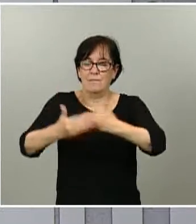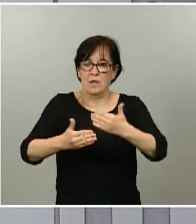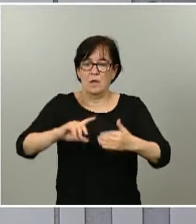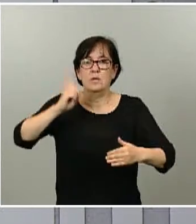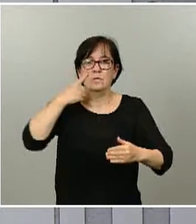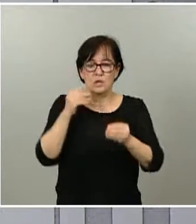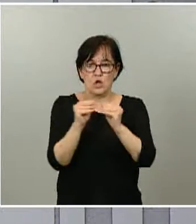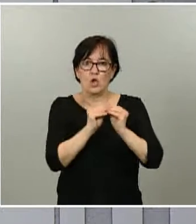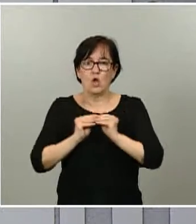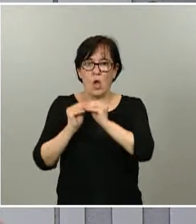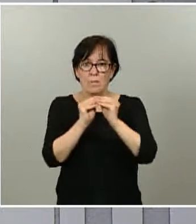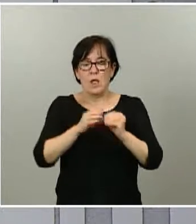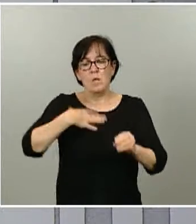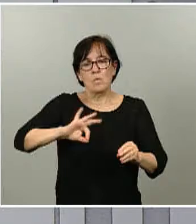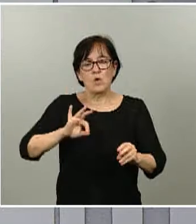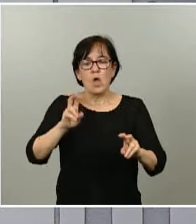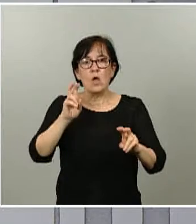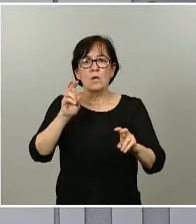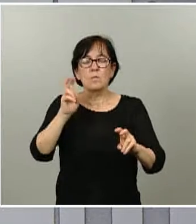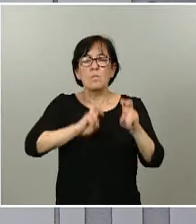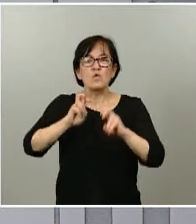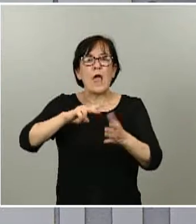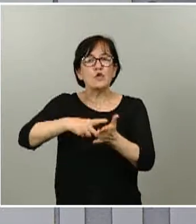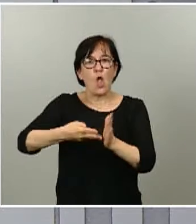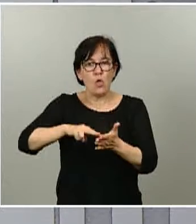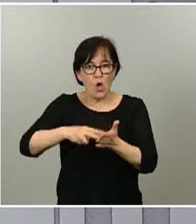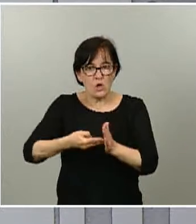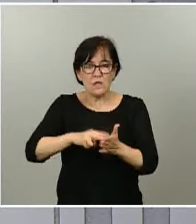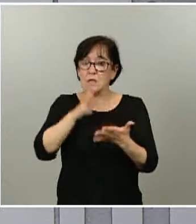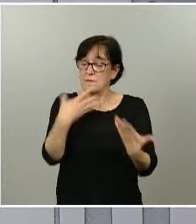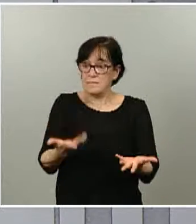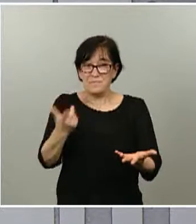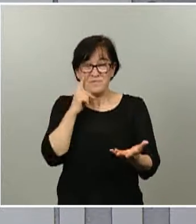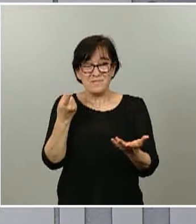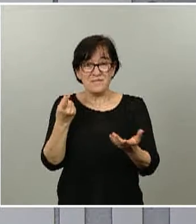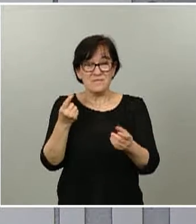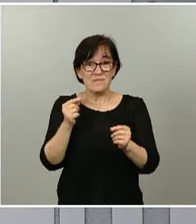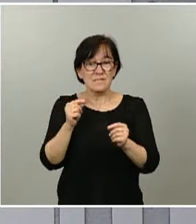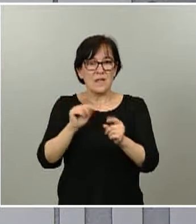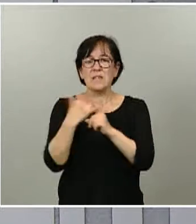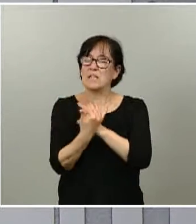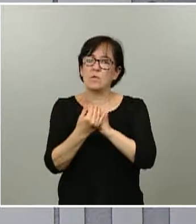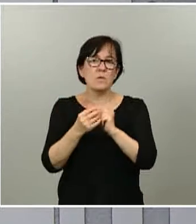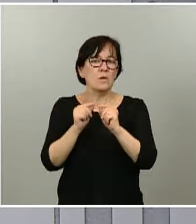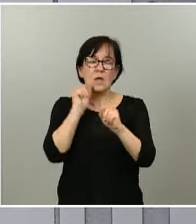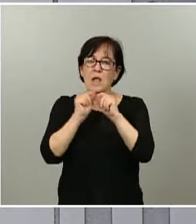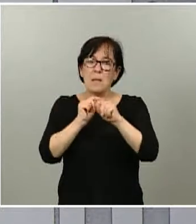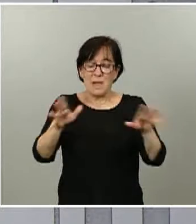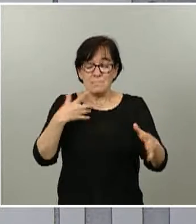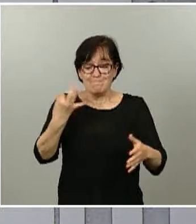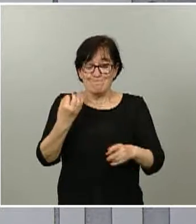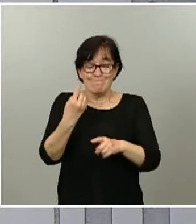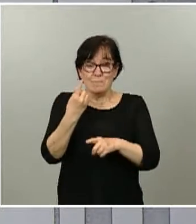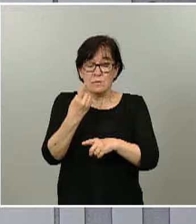en la posible búsqueda de soluciones. Desgraciadamente, la situación de pandemia ha obligado que el diálogo social se haya orientado